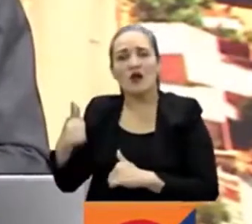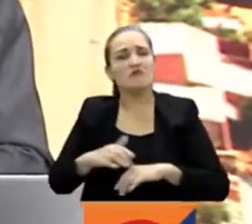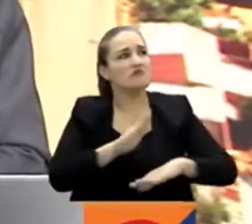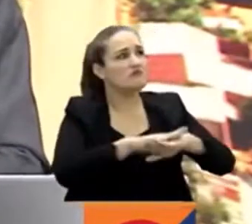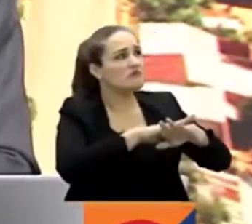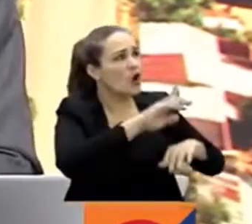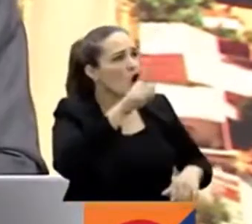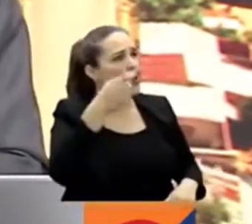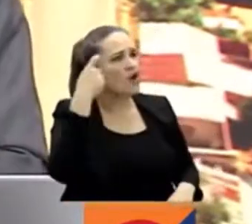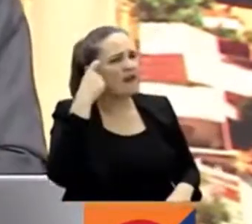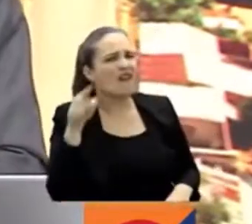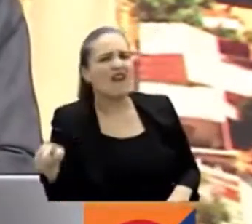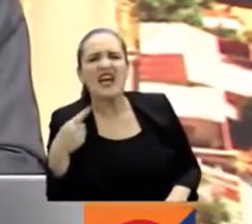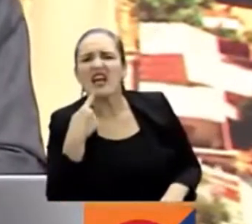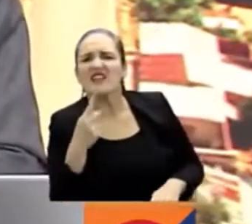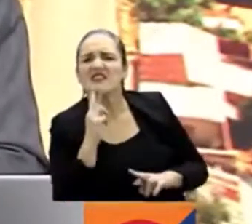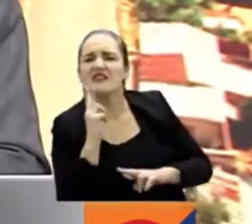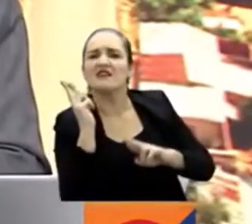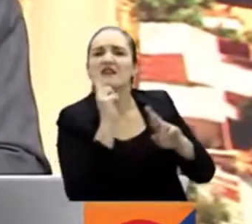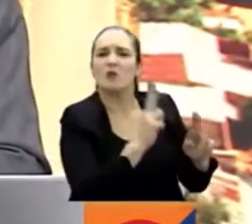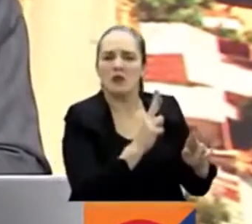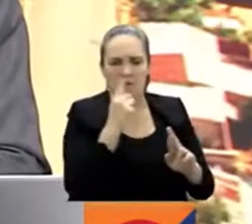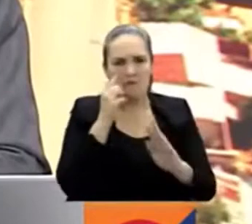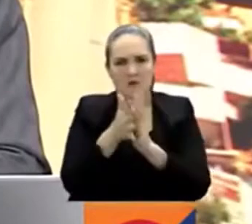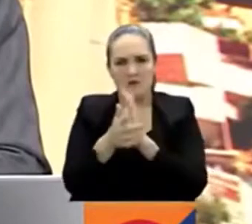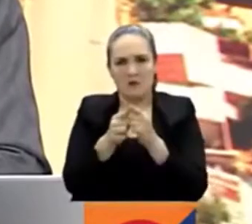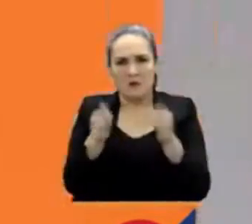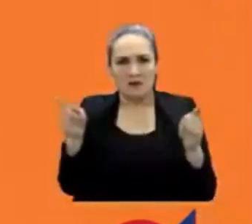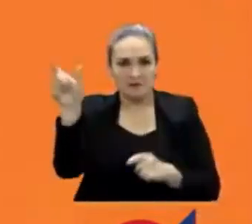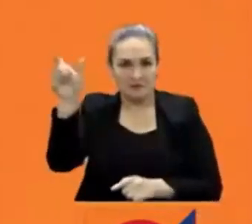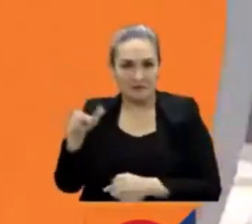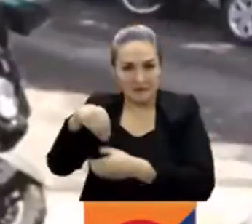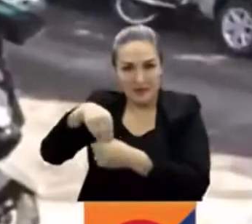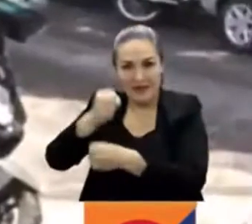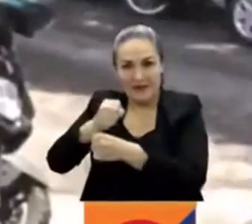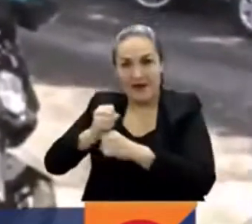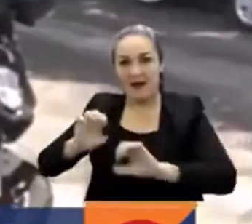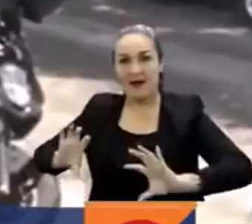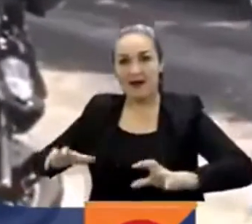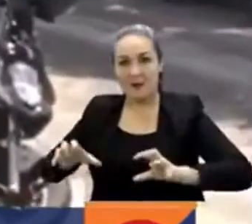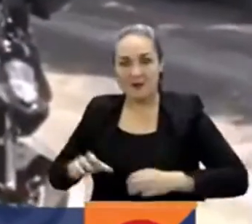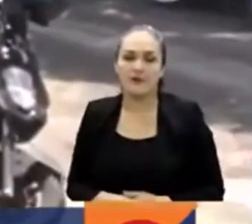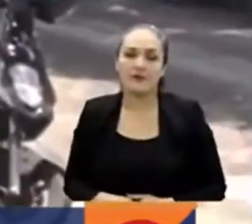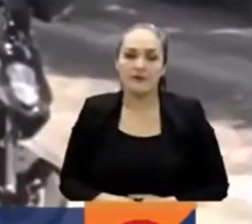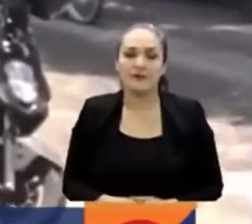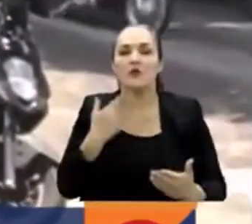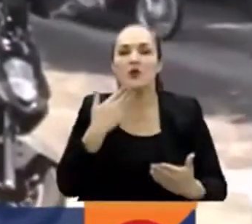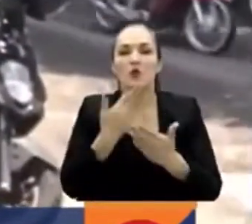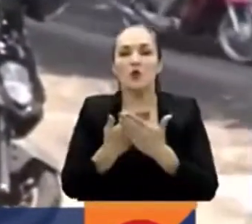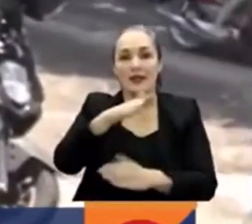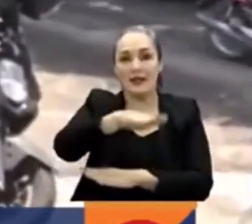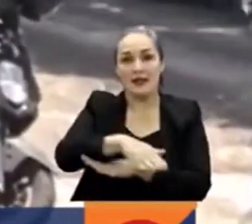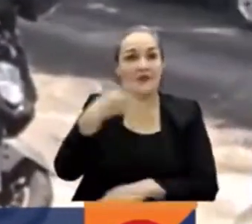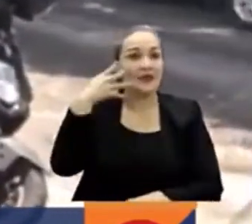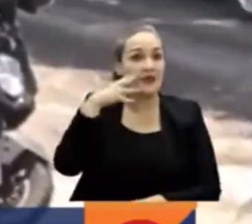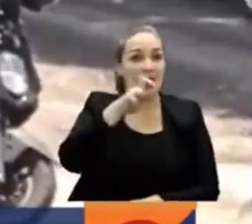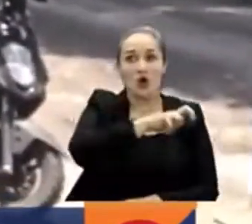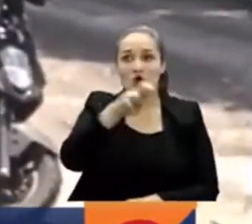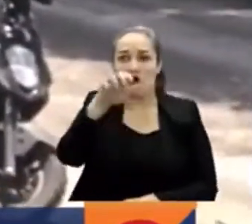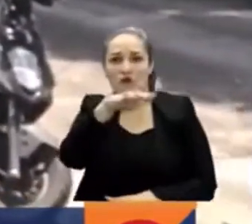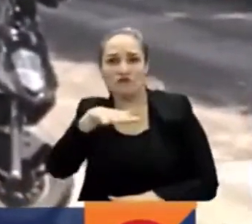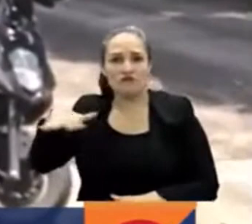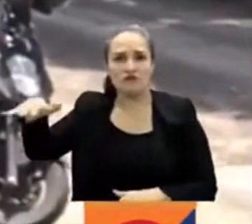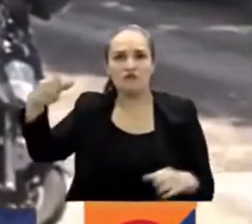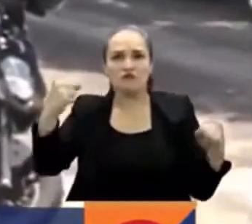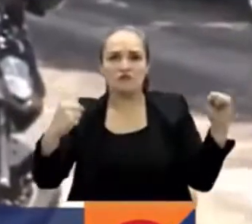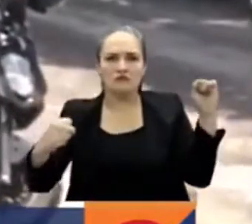Paola Tarazona, periodista de la Radio Nacional, nos amplía esta información. Buenas tardes. En norte de Santander se mantiene la atención